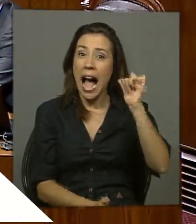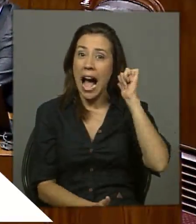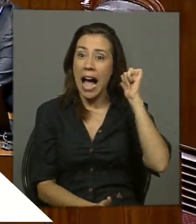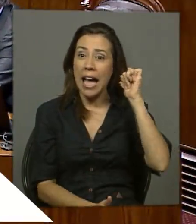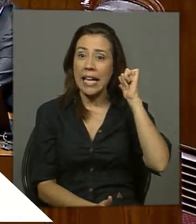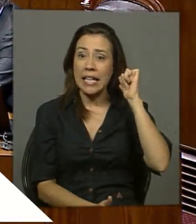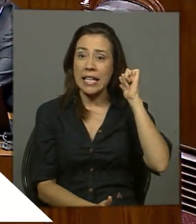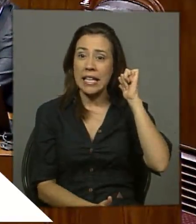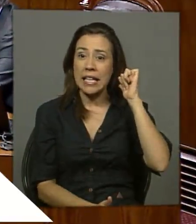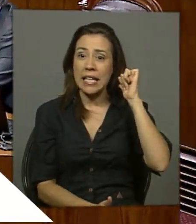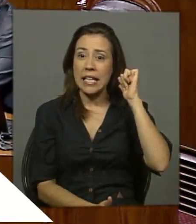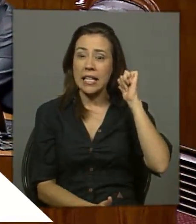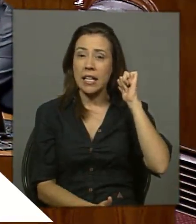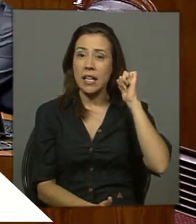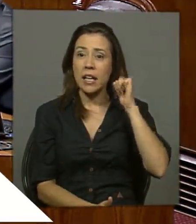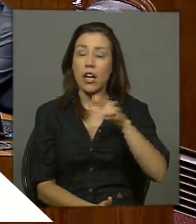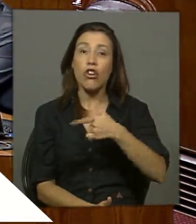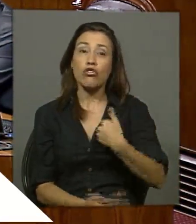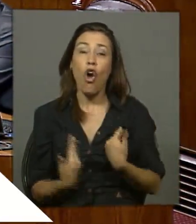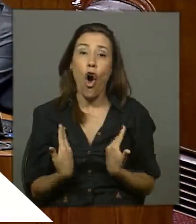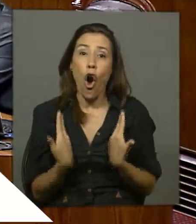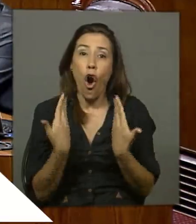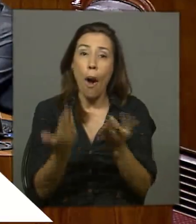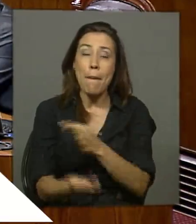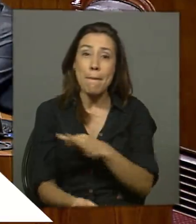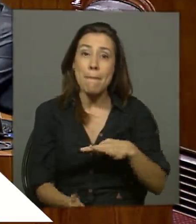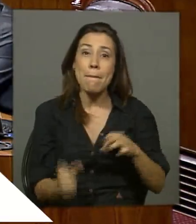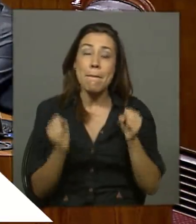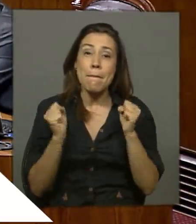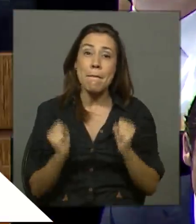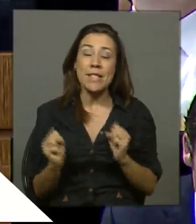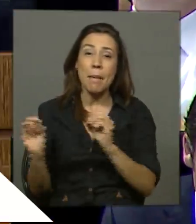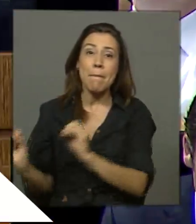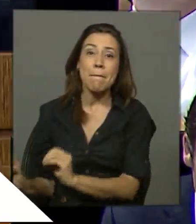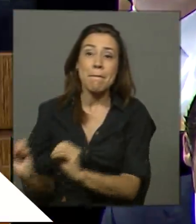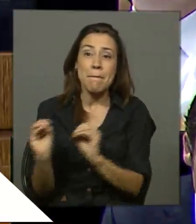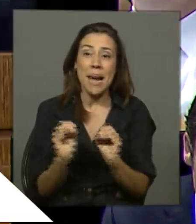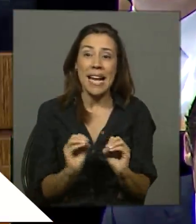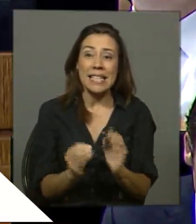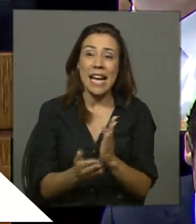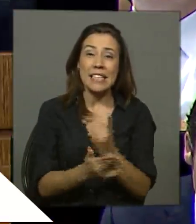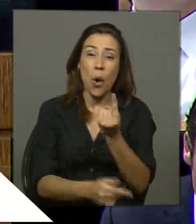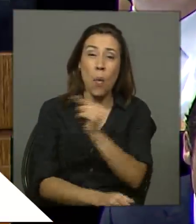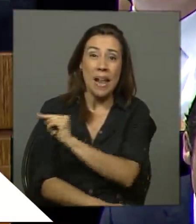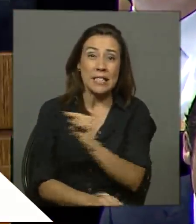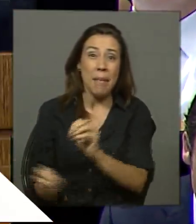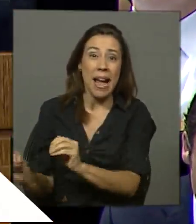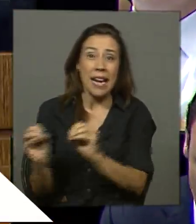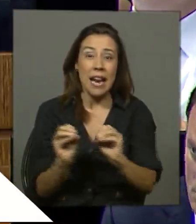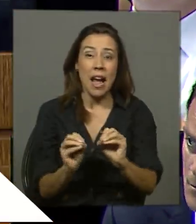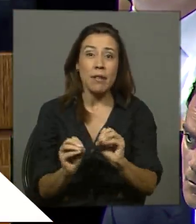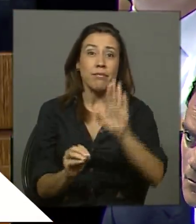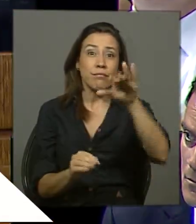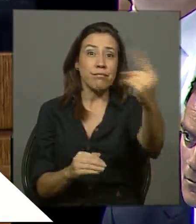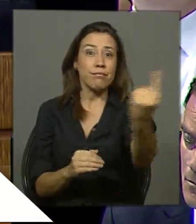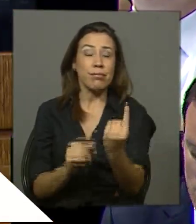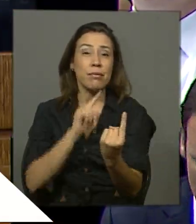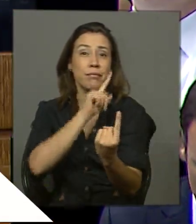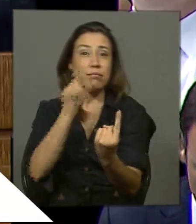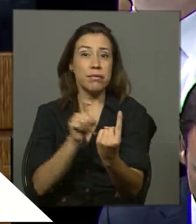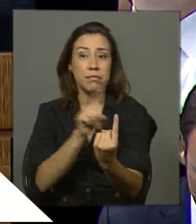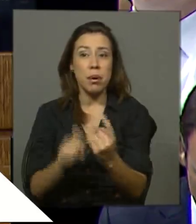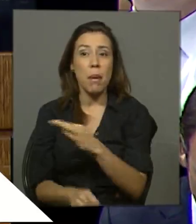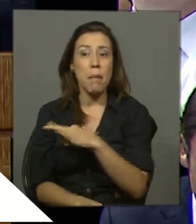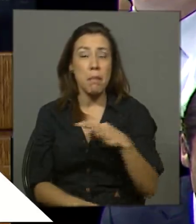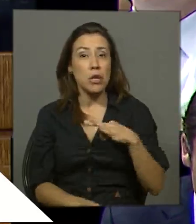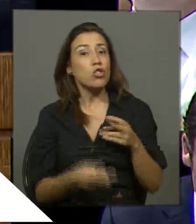ayer le ofrecimos al ministro la posibilidad de aplazar hasta en una semana la interpelación el